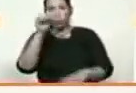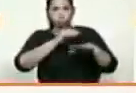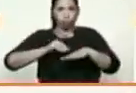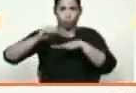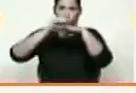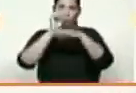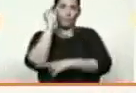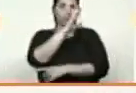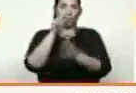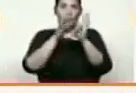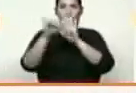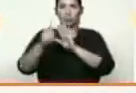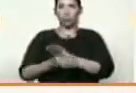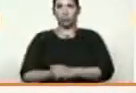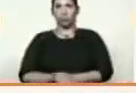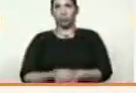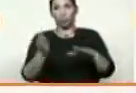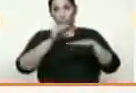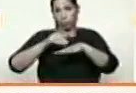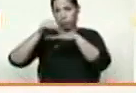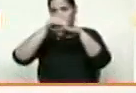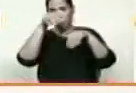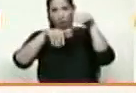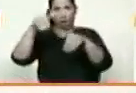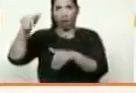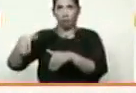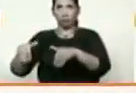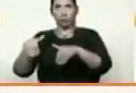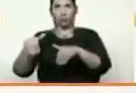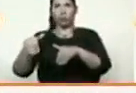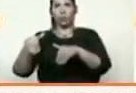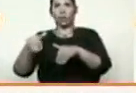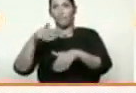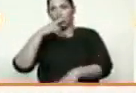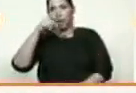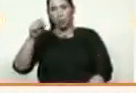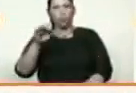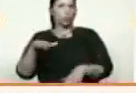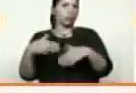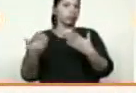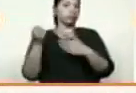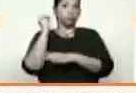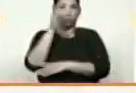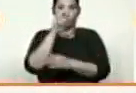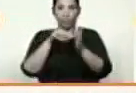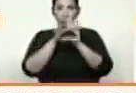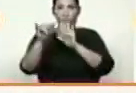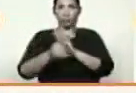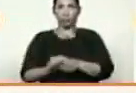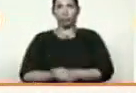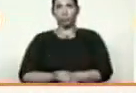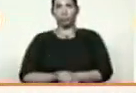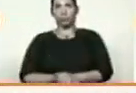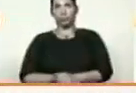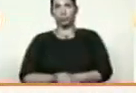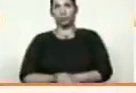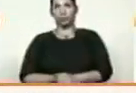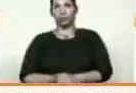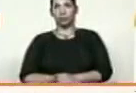Asamblea Nacional Constituyente convoca elecciones, y primero cuando Maduro convoca a la Asamblea Constituyente, estaba actuando contra el